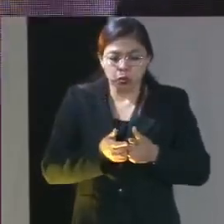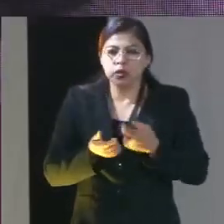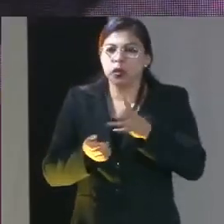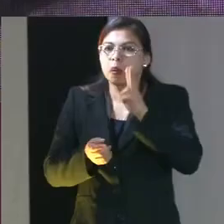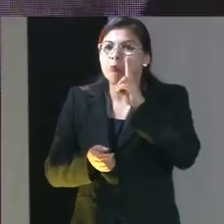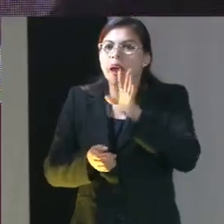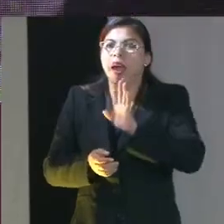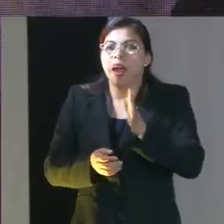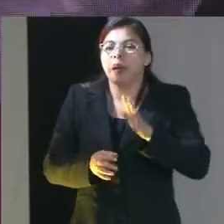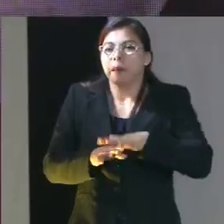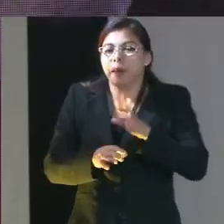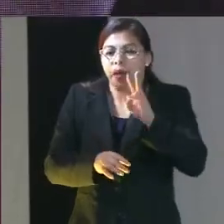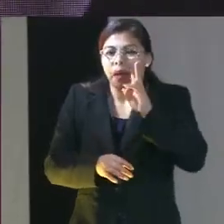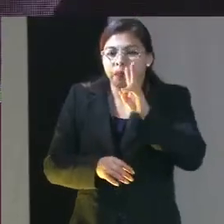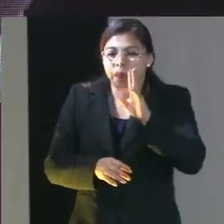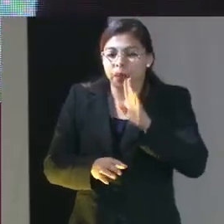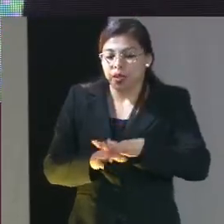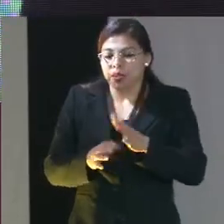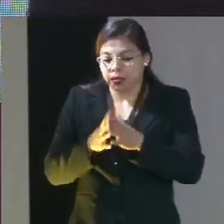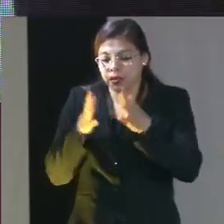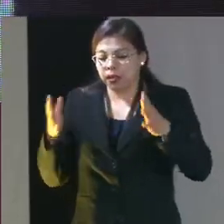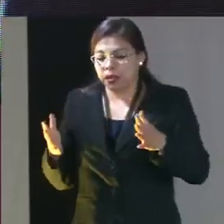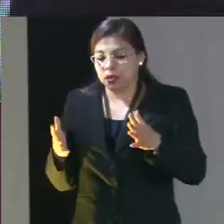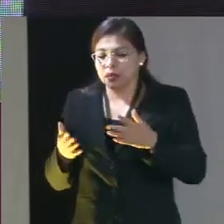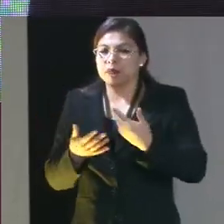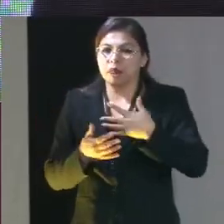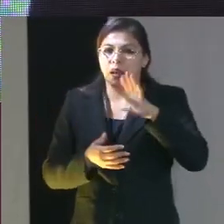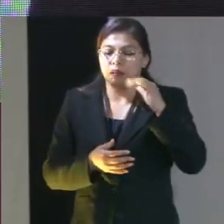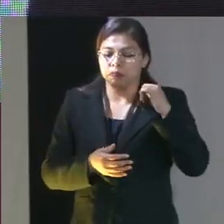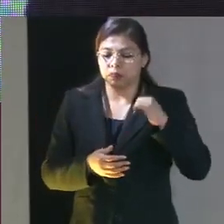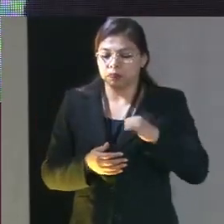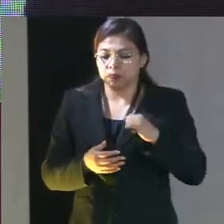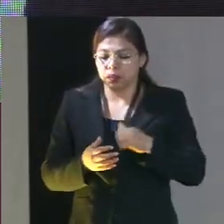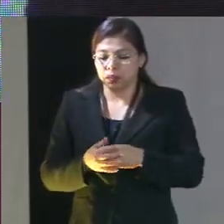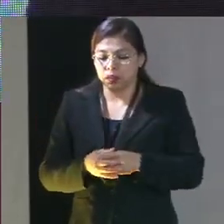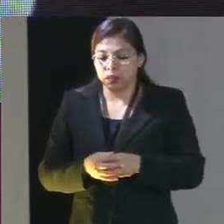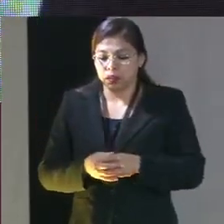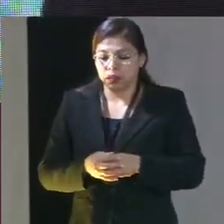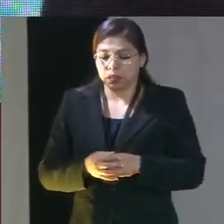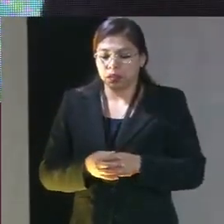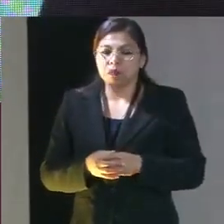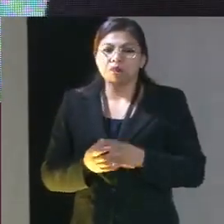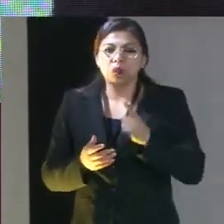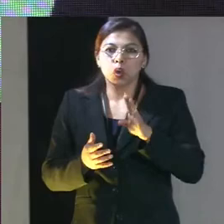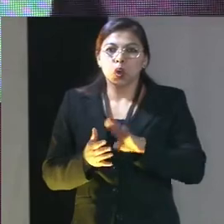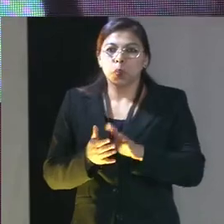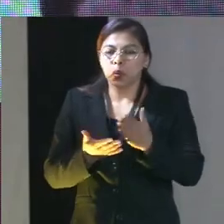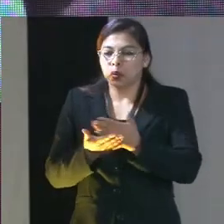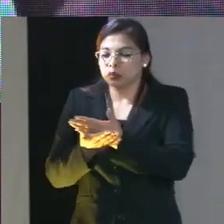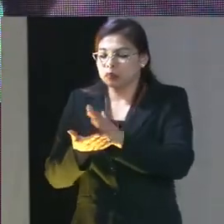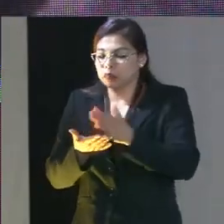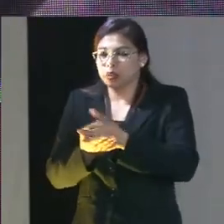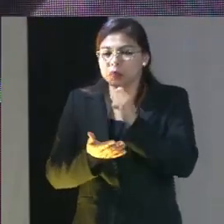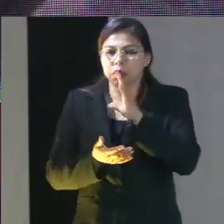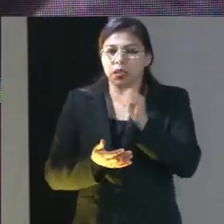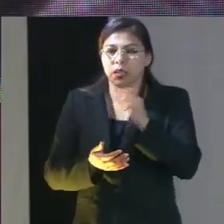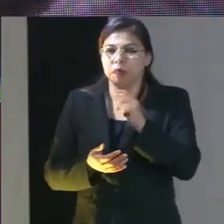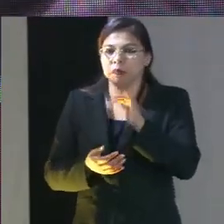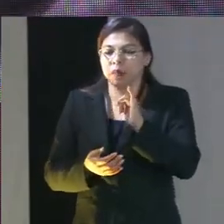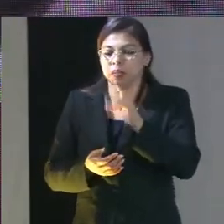mucho más visible y mucho mayor de lo que era en una sociedad, digámosle, inmediatamente